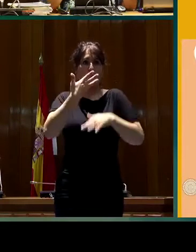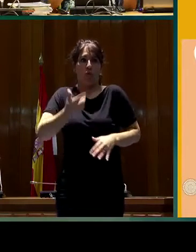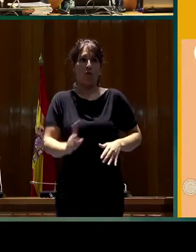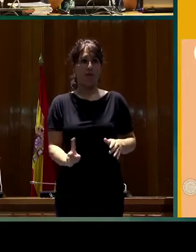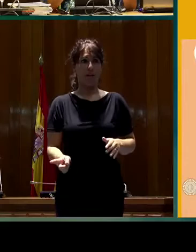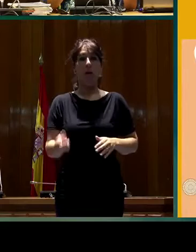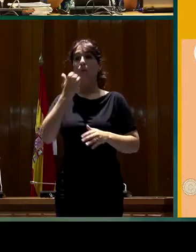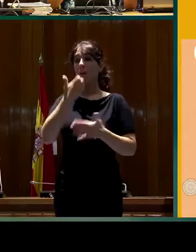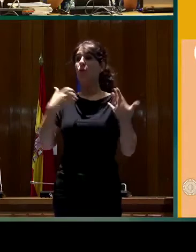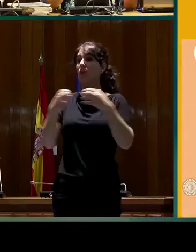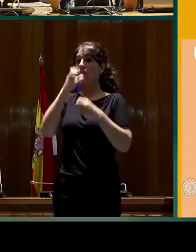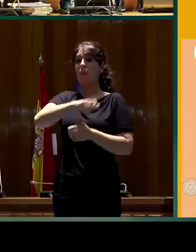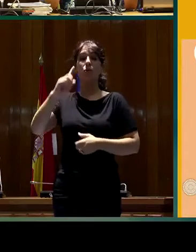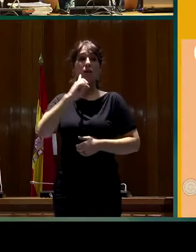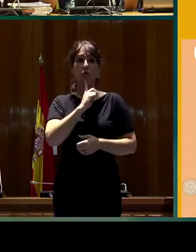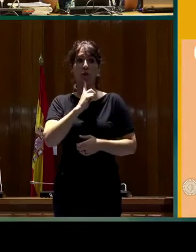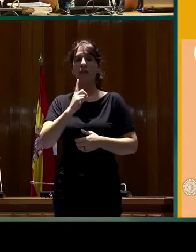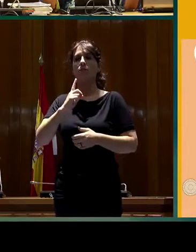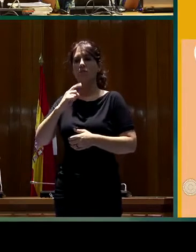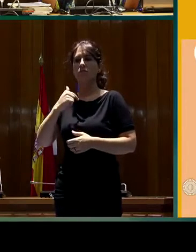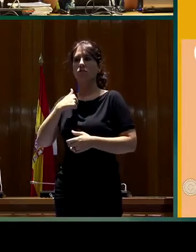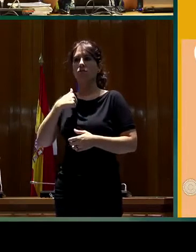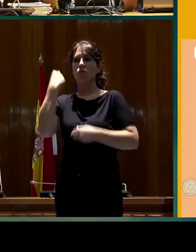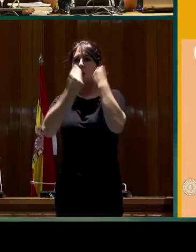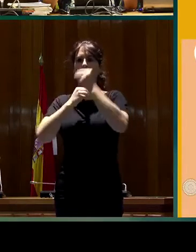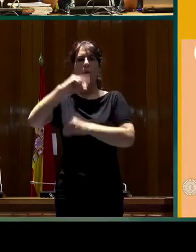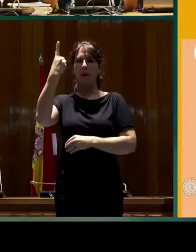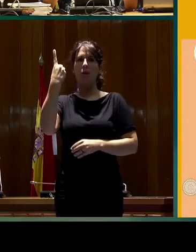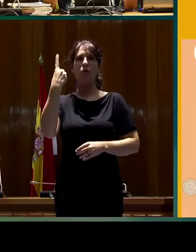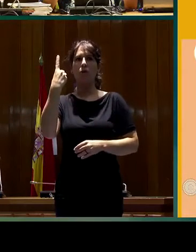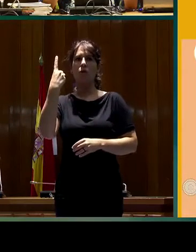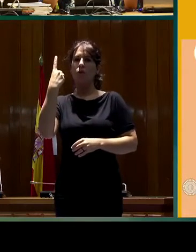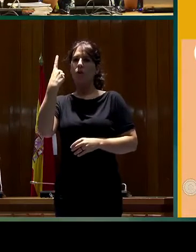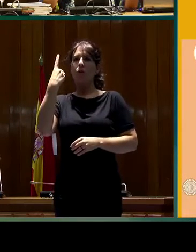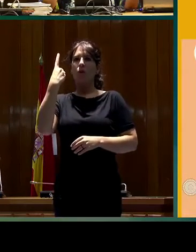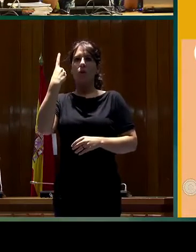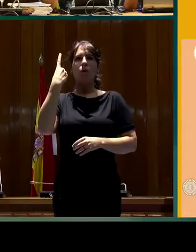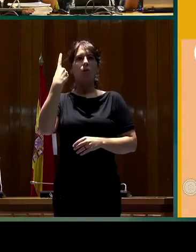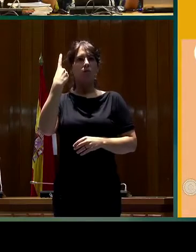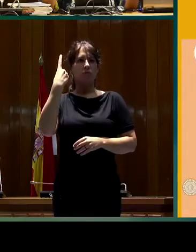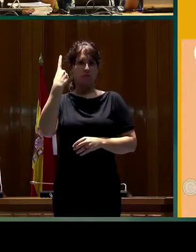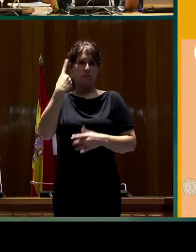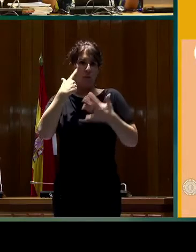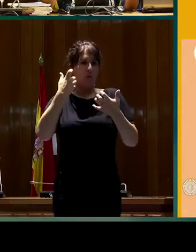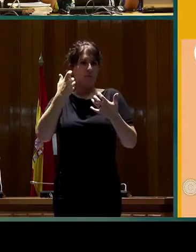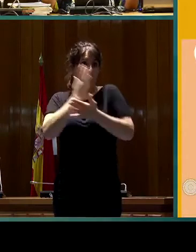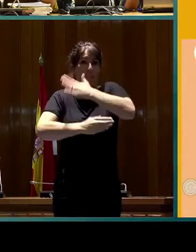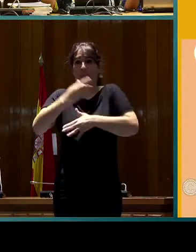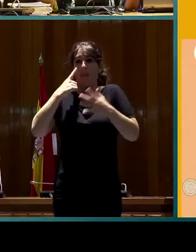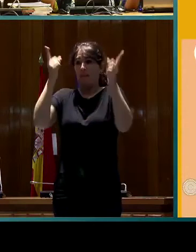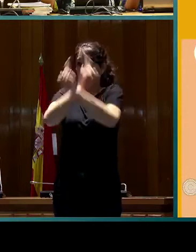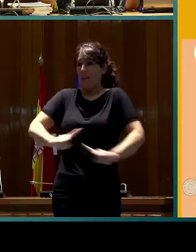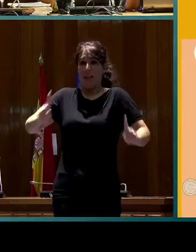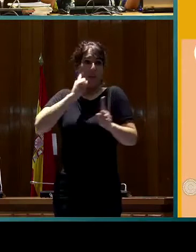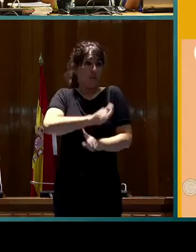al colectivo de personas sordas, yo pienso que es por un lado por la invisibilidad de esta discapacidad de las